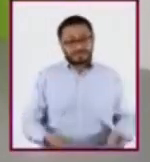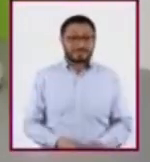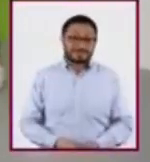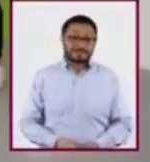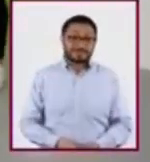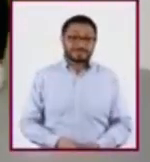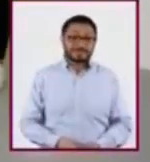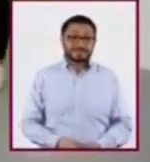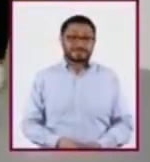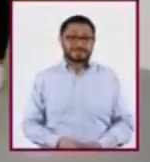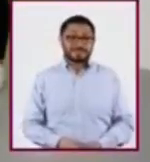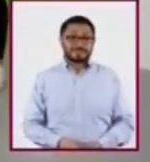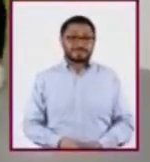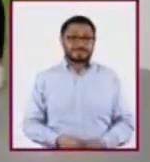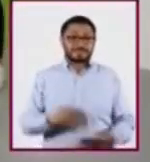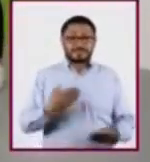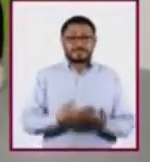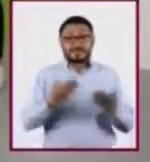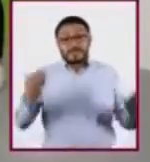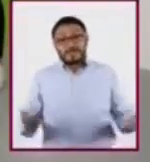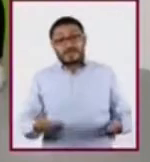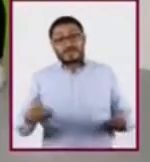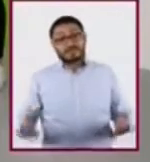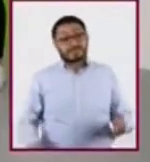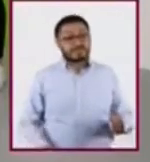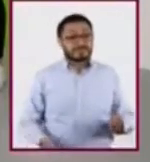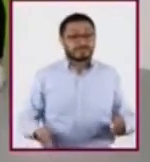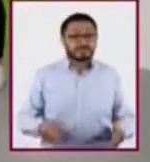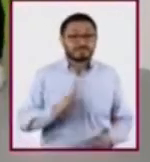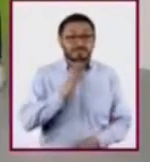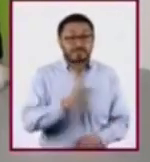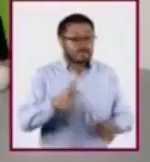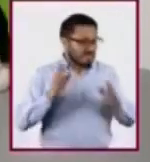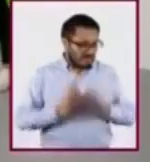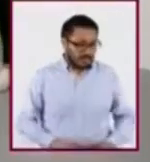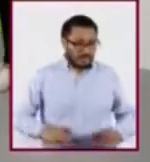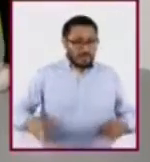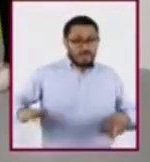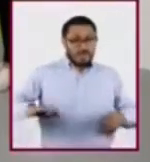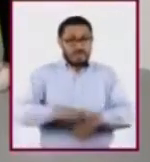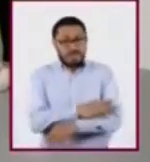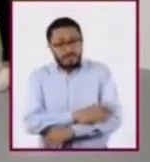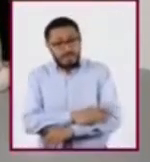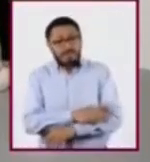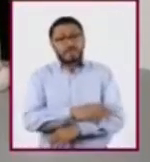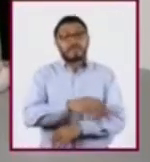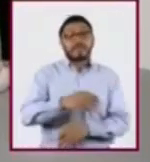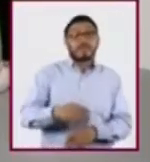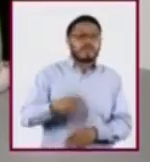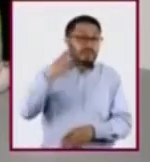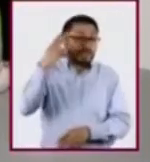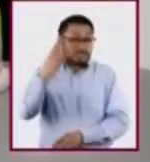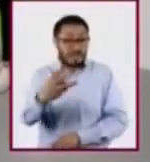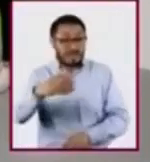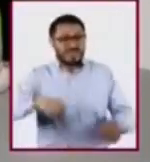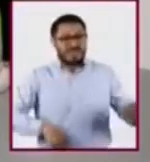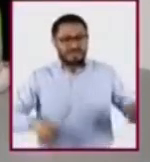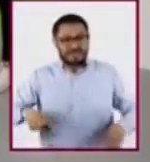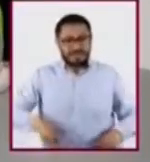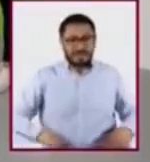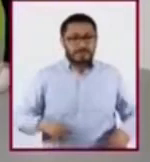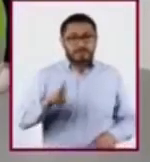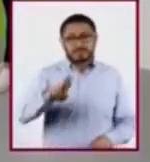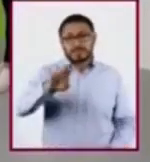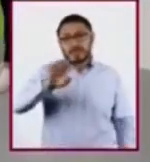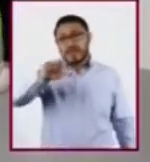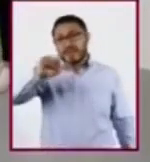bien. Ahora vamos a recuperarnos y pasar a la fase de relajación. Recuerden que la relajación de nuestro